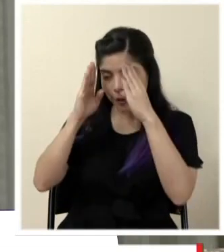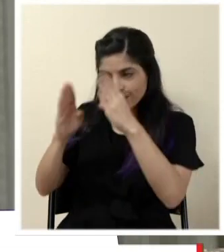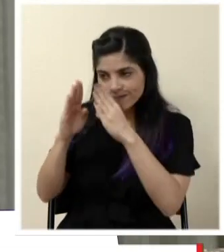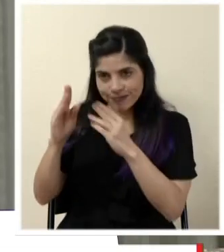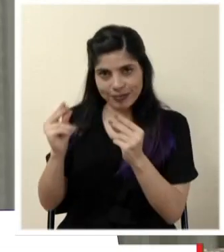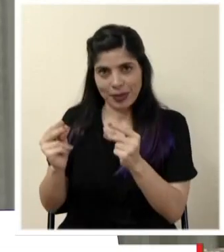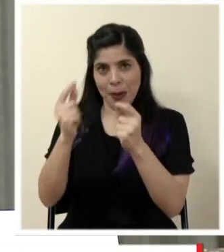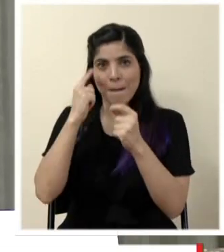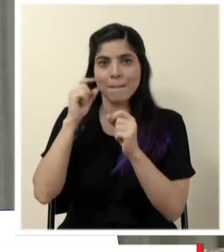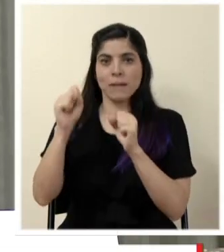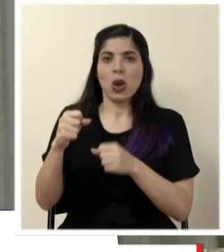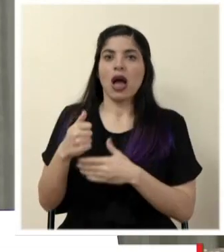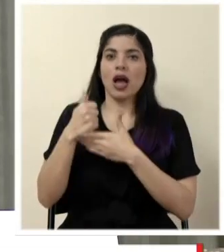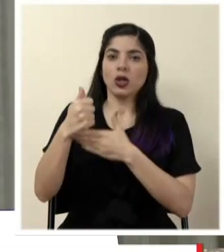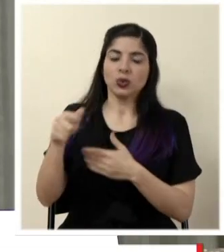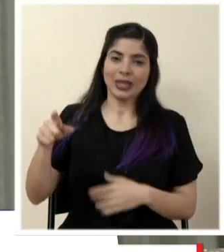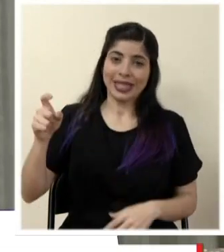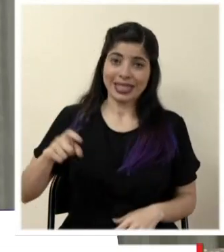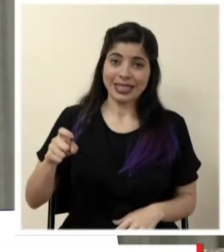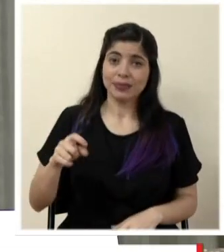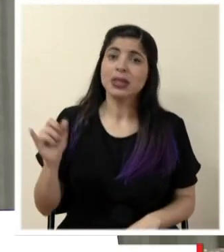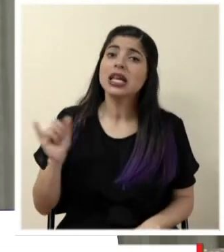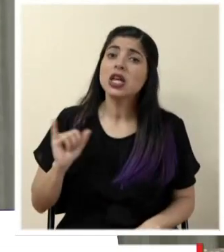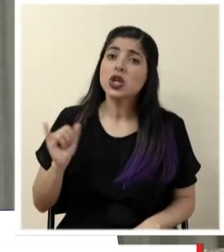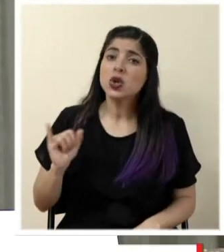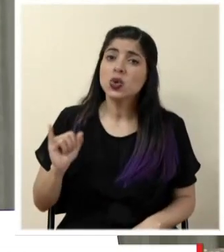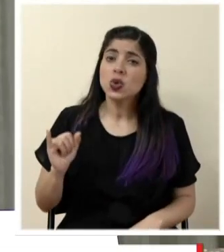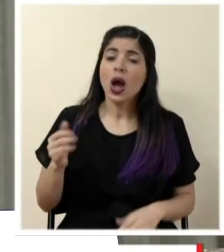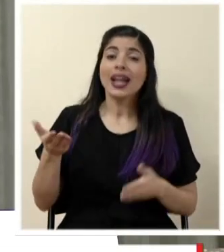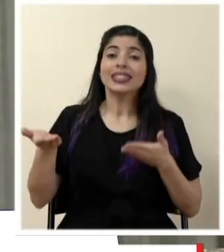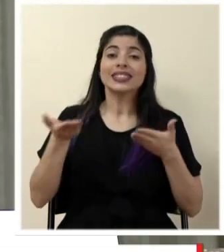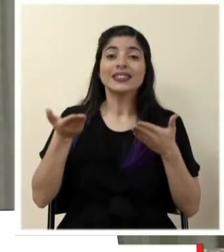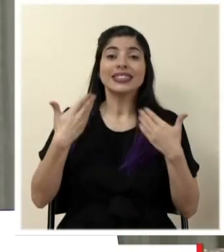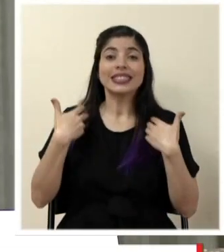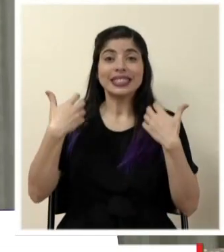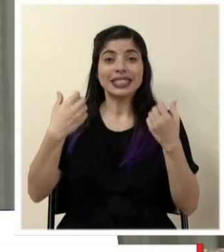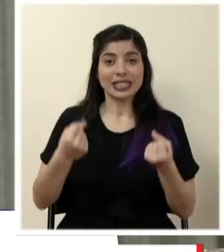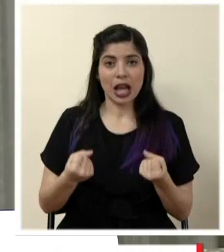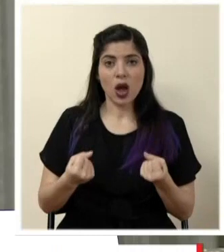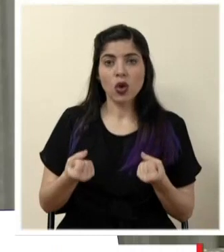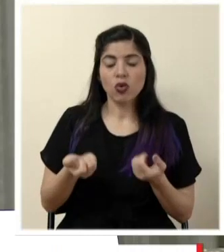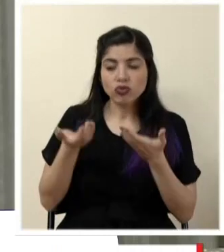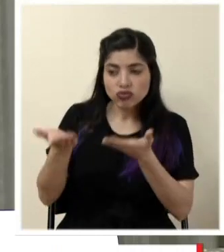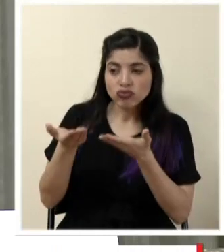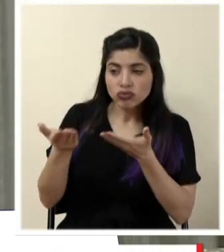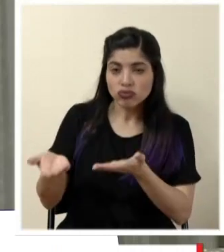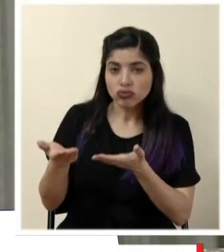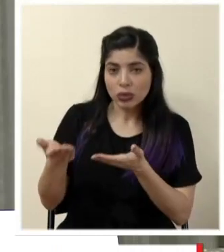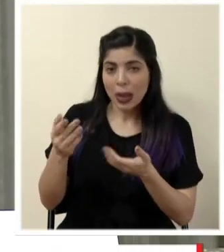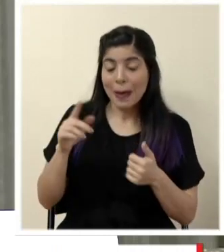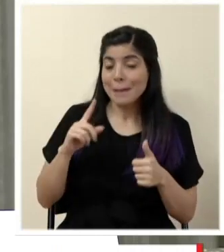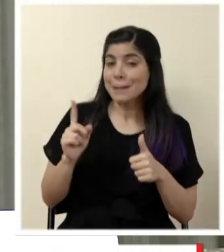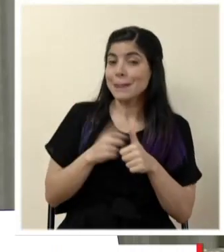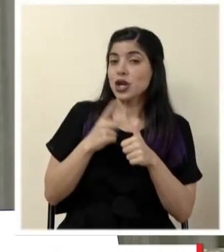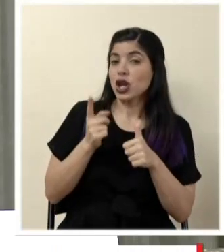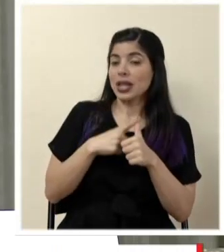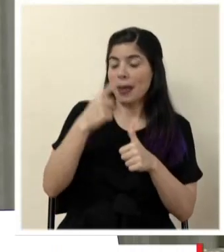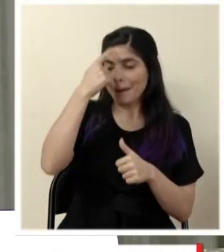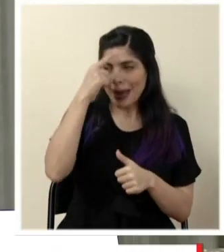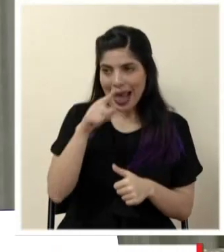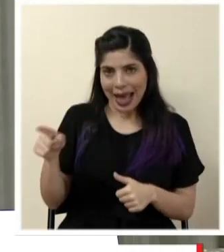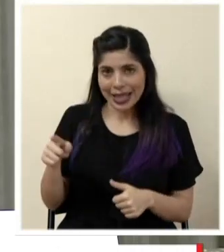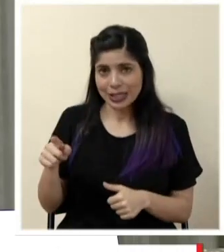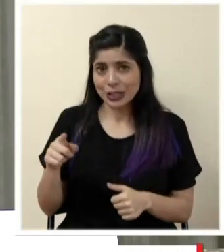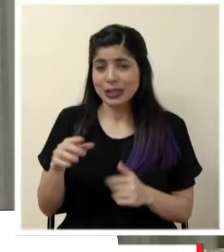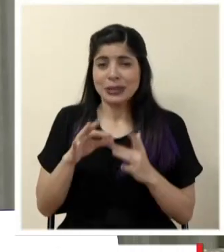atender este tipo de necesidades. E igualmente se ofrecen los servicios de salud de tal manera que de forma prioritaria y